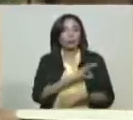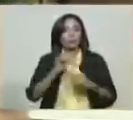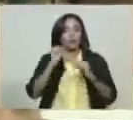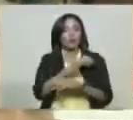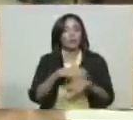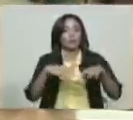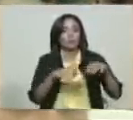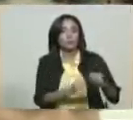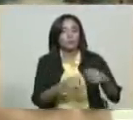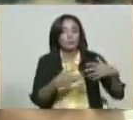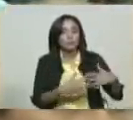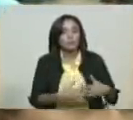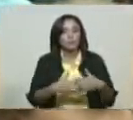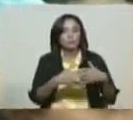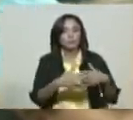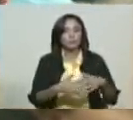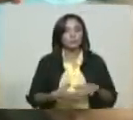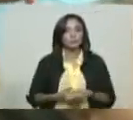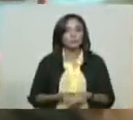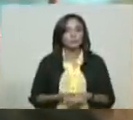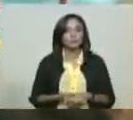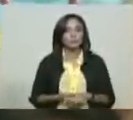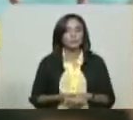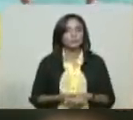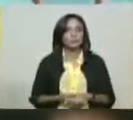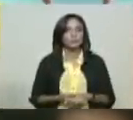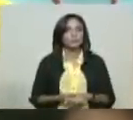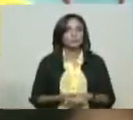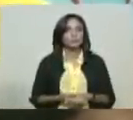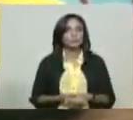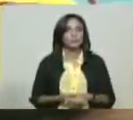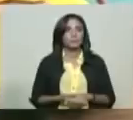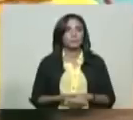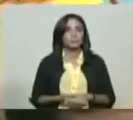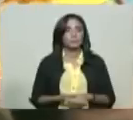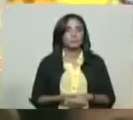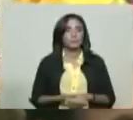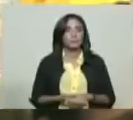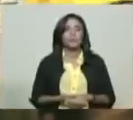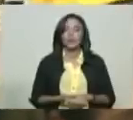antiimperialista. Tenía un proyecto progresista, democrático, de izquierda.